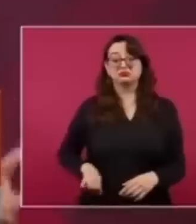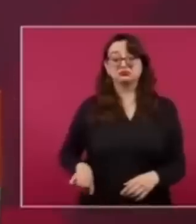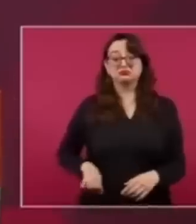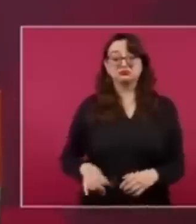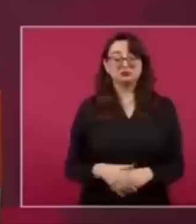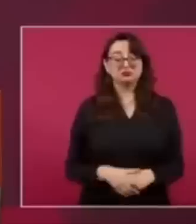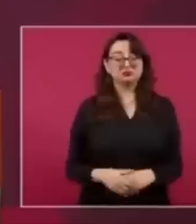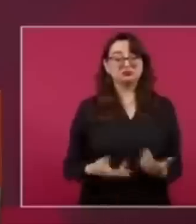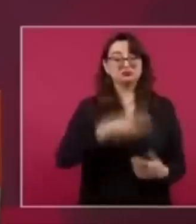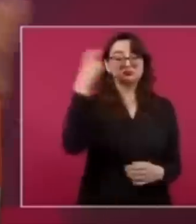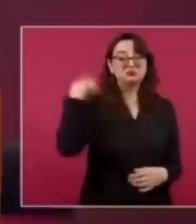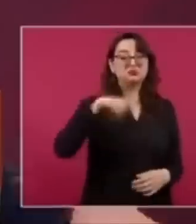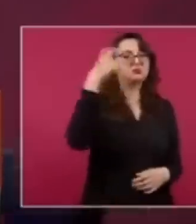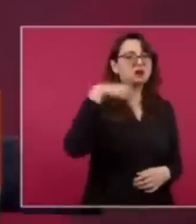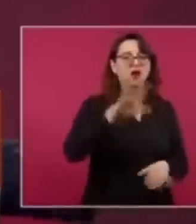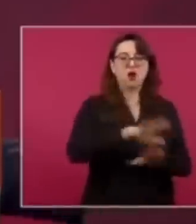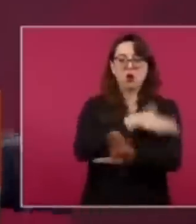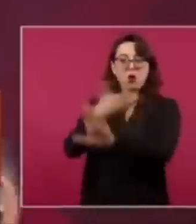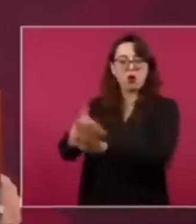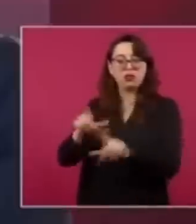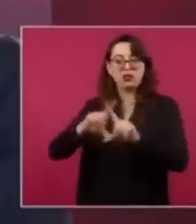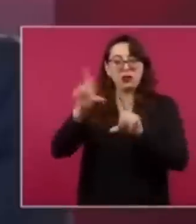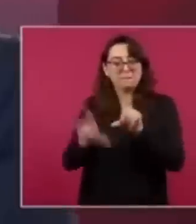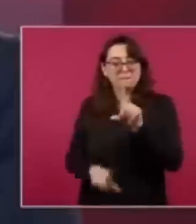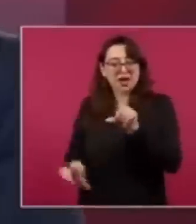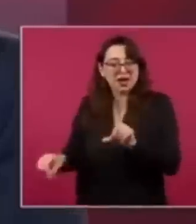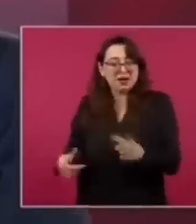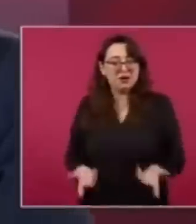conspirar en contra del pueblo de México.